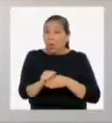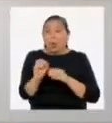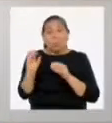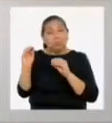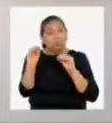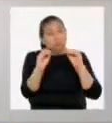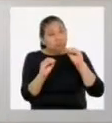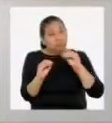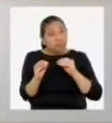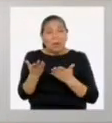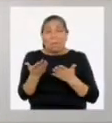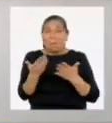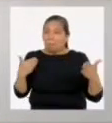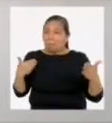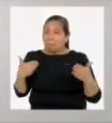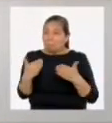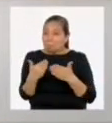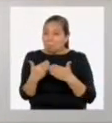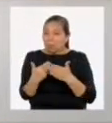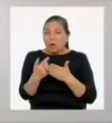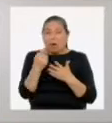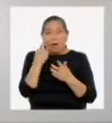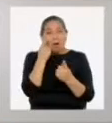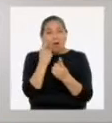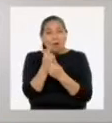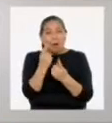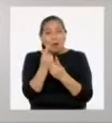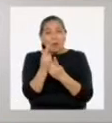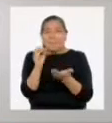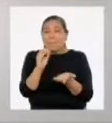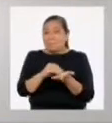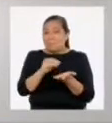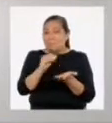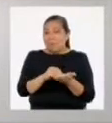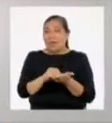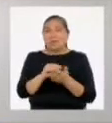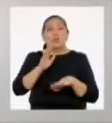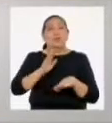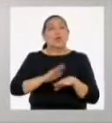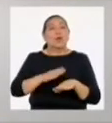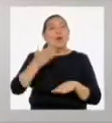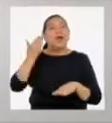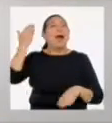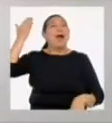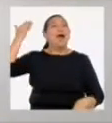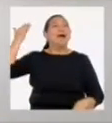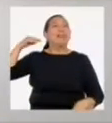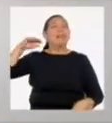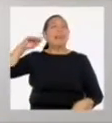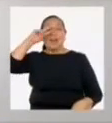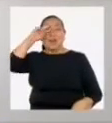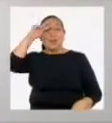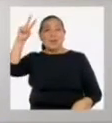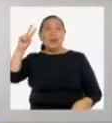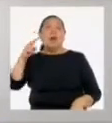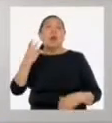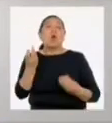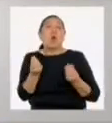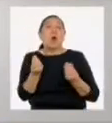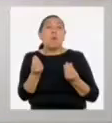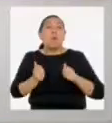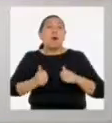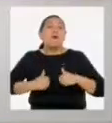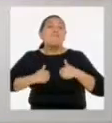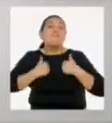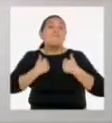la curandería y aproximarnos a conocer un poquito más sobre nuestros antepasados, la forma